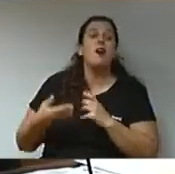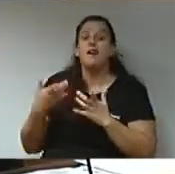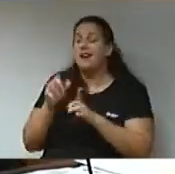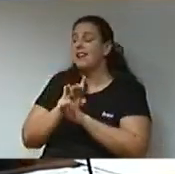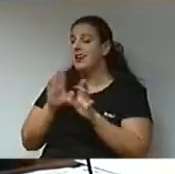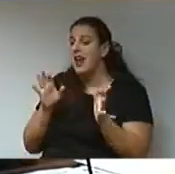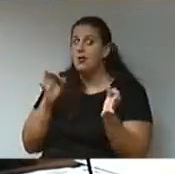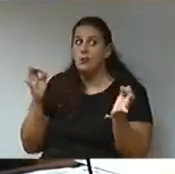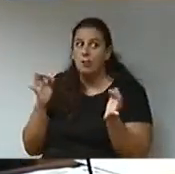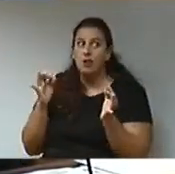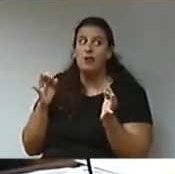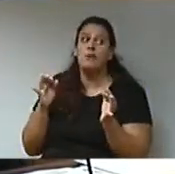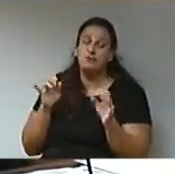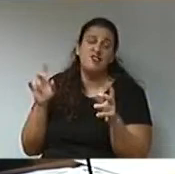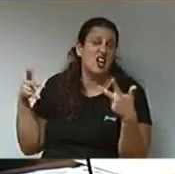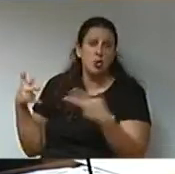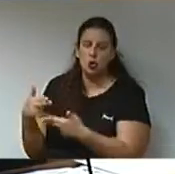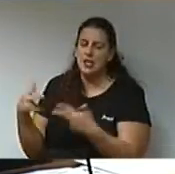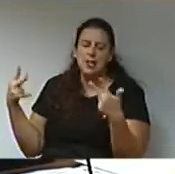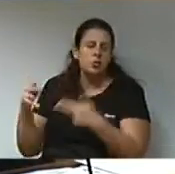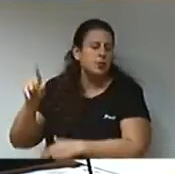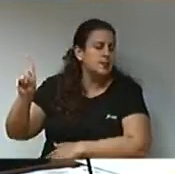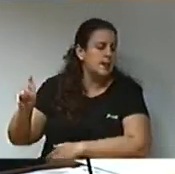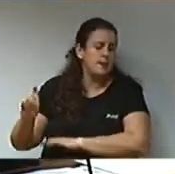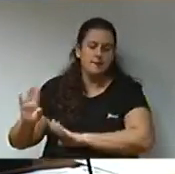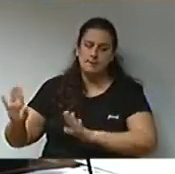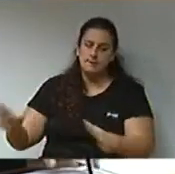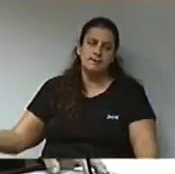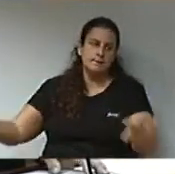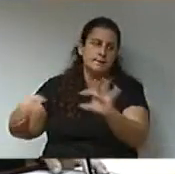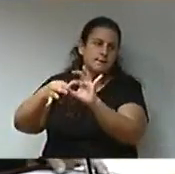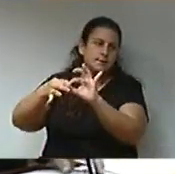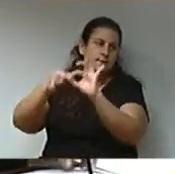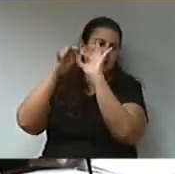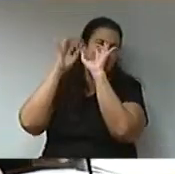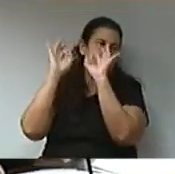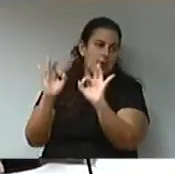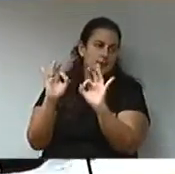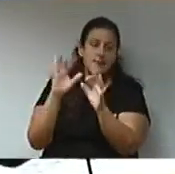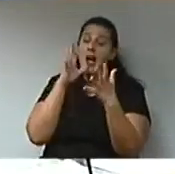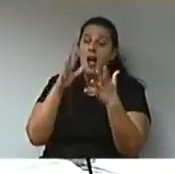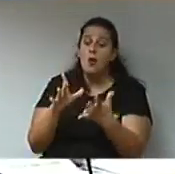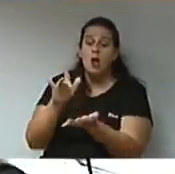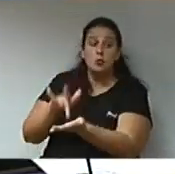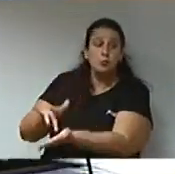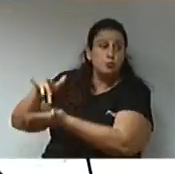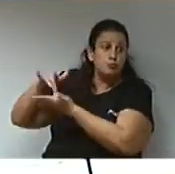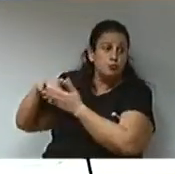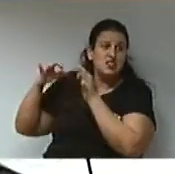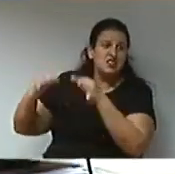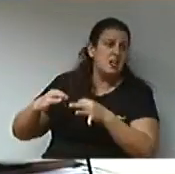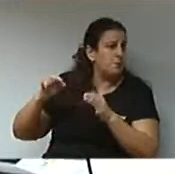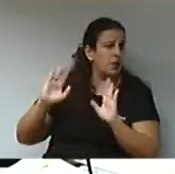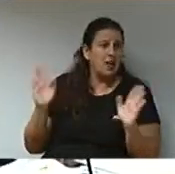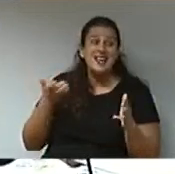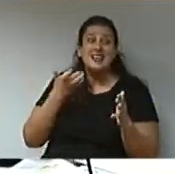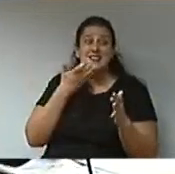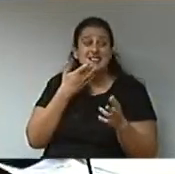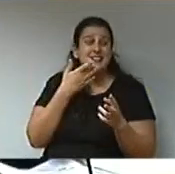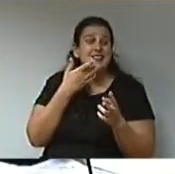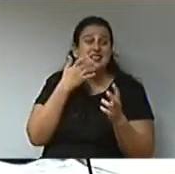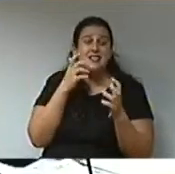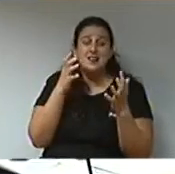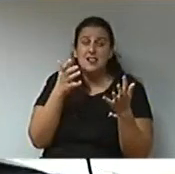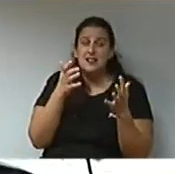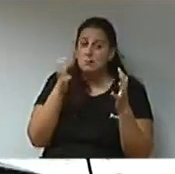van adosados los recortes. Eso es lo que ha pasado ahora y pasará siempre. Y mire,